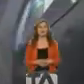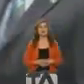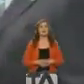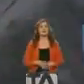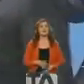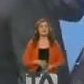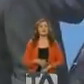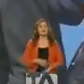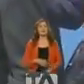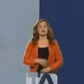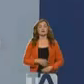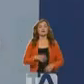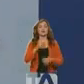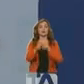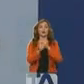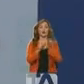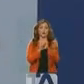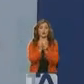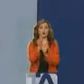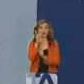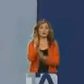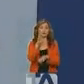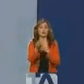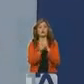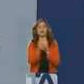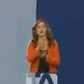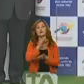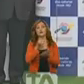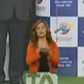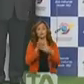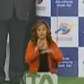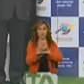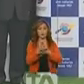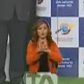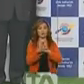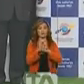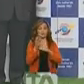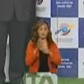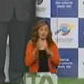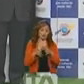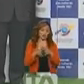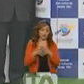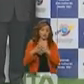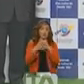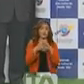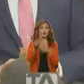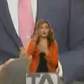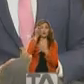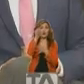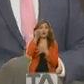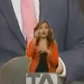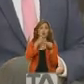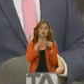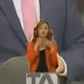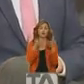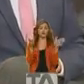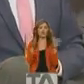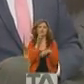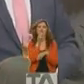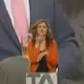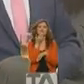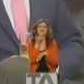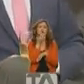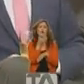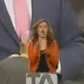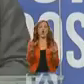50 años tuvieron que pasar para que el Centro Ecuatoriano Norteamericano vuelva a abrir sus puertas en Quito a través de un convenio entre Quito Turismo y la Embajada